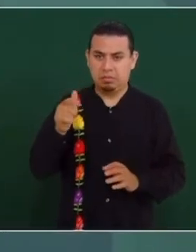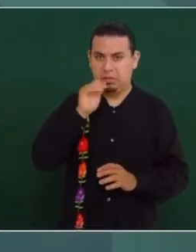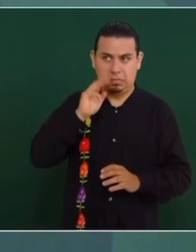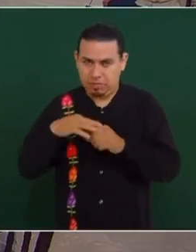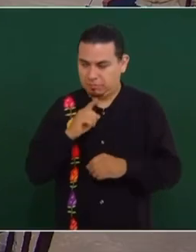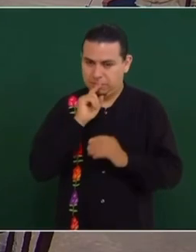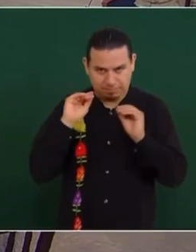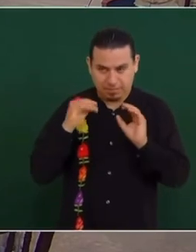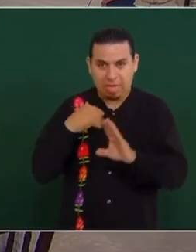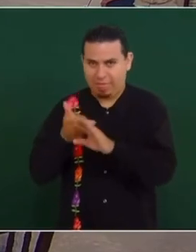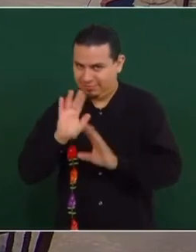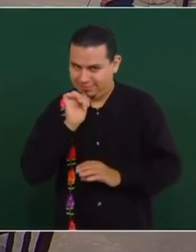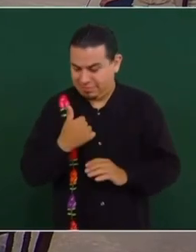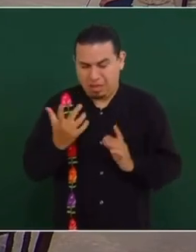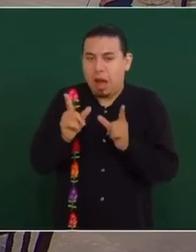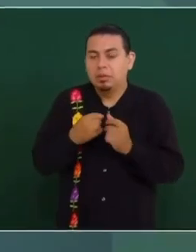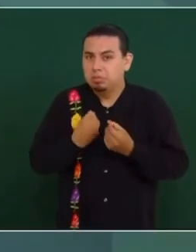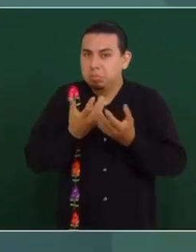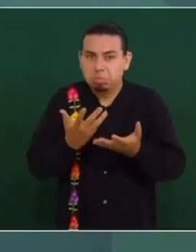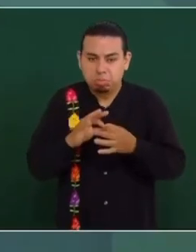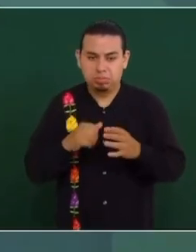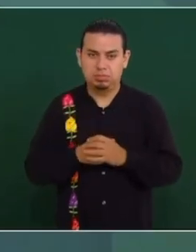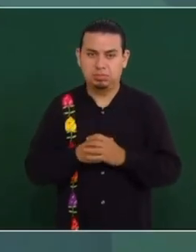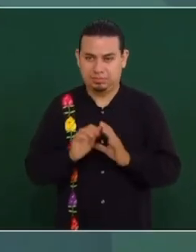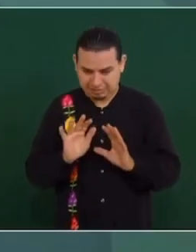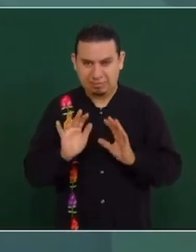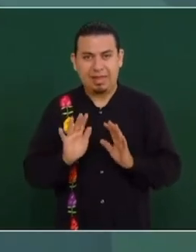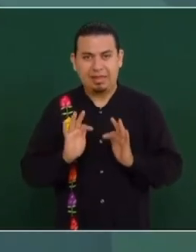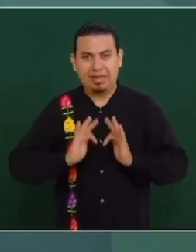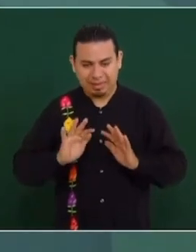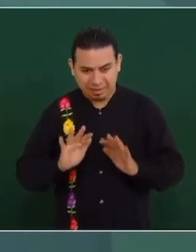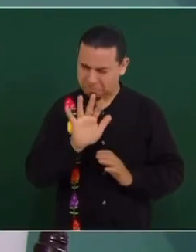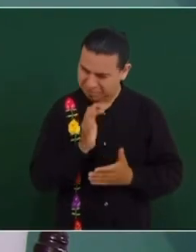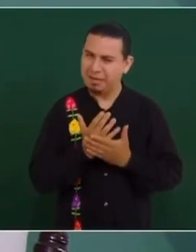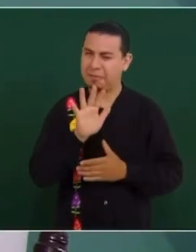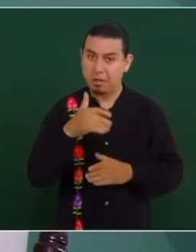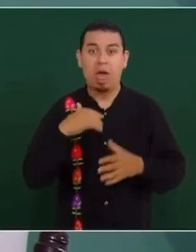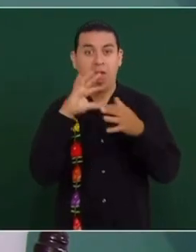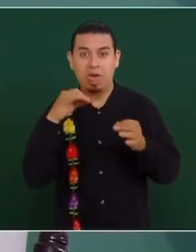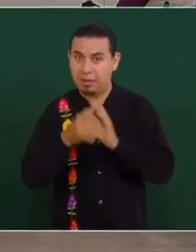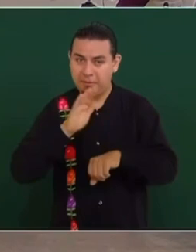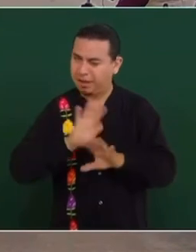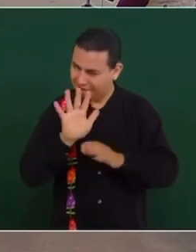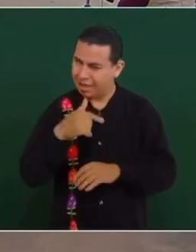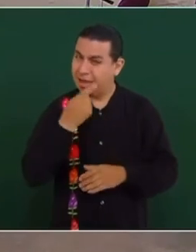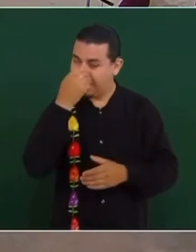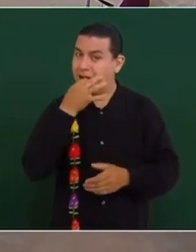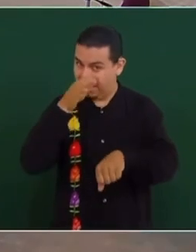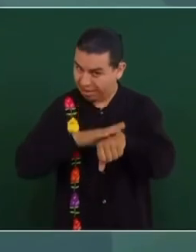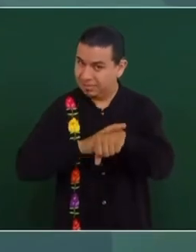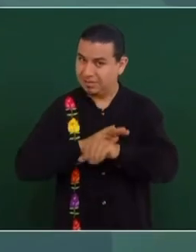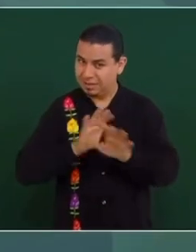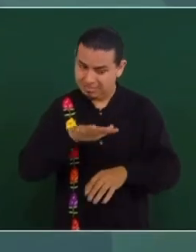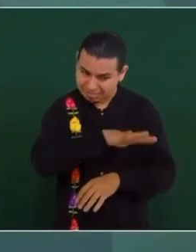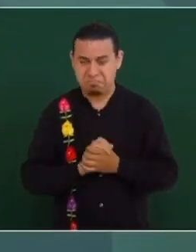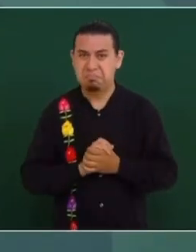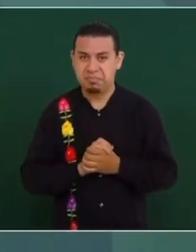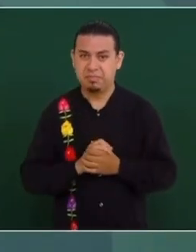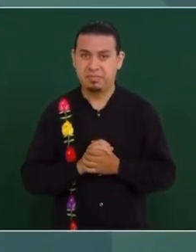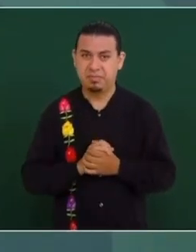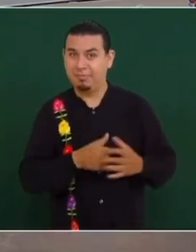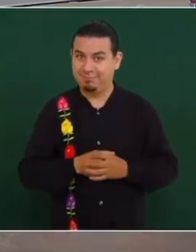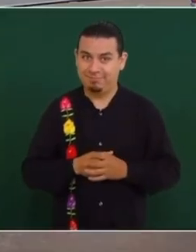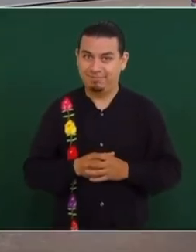Alejandro no lo digo. Es, aguanta, aguanta, el pueblo se levanta. Pero sí voy a decirles qué